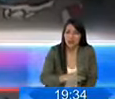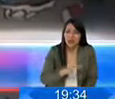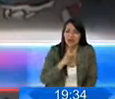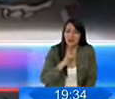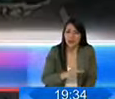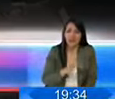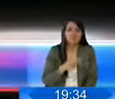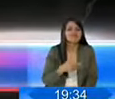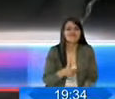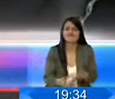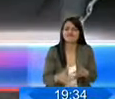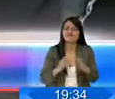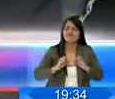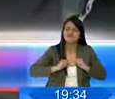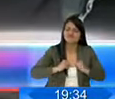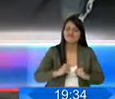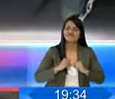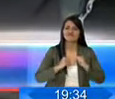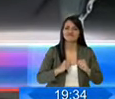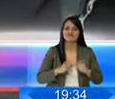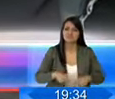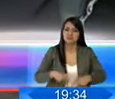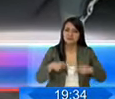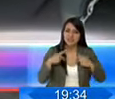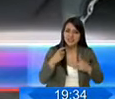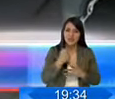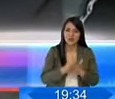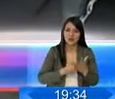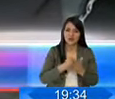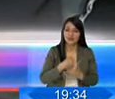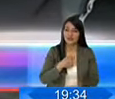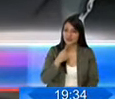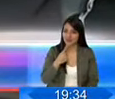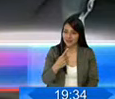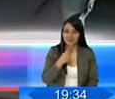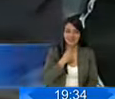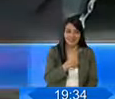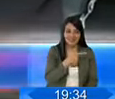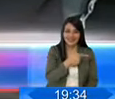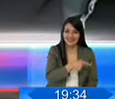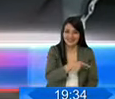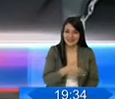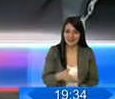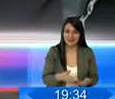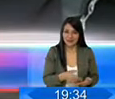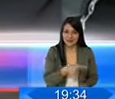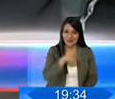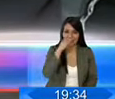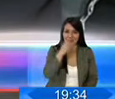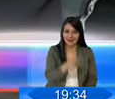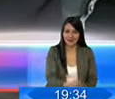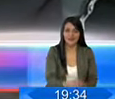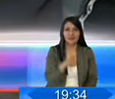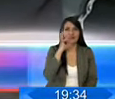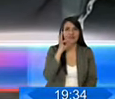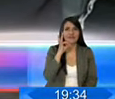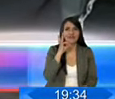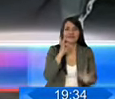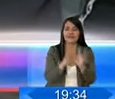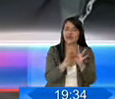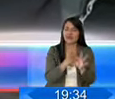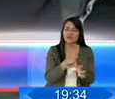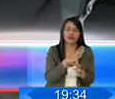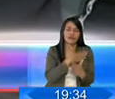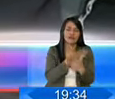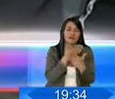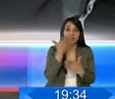inmensas ganas de vivir. Lo único que les digo a ustedes, Luis, y al bebé especialmente, tengan mucha, mucha fe. Dios está